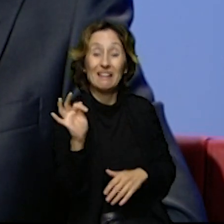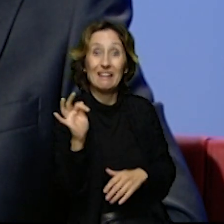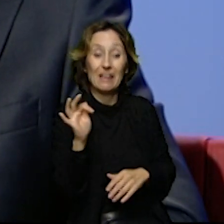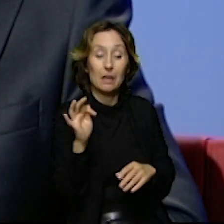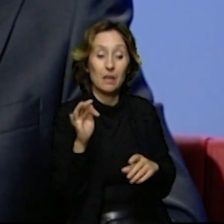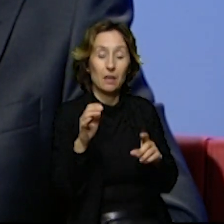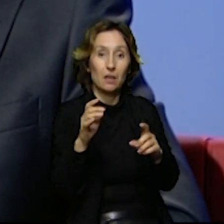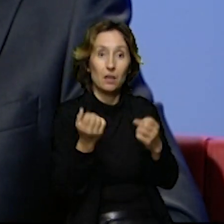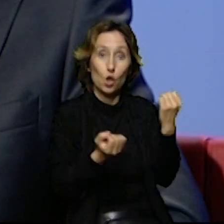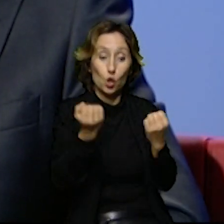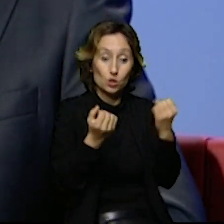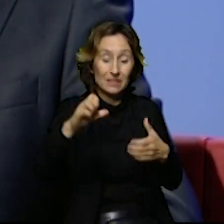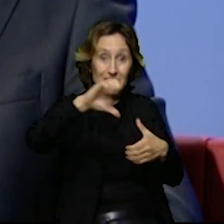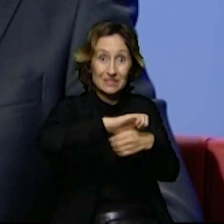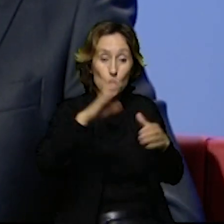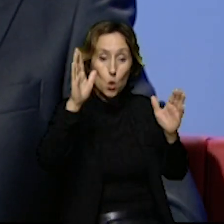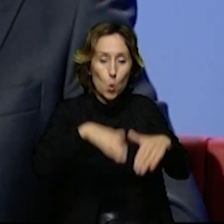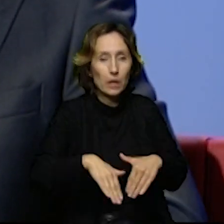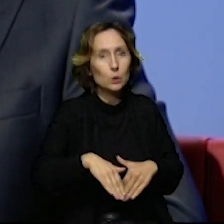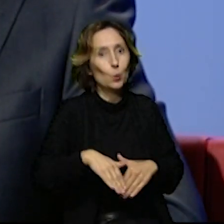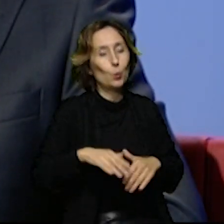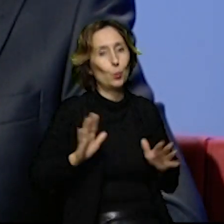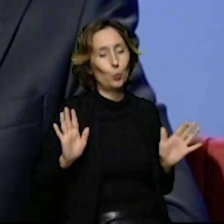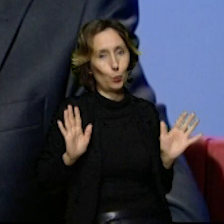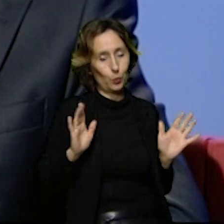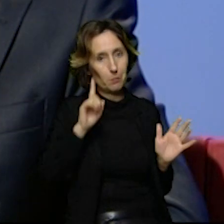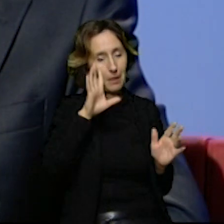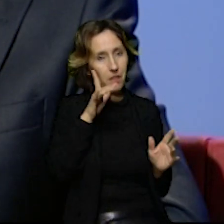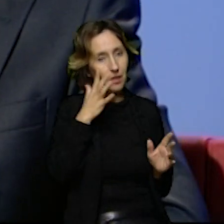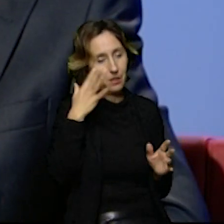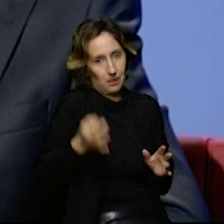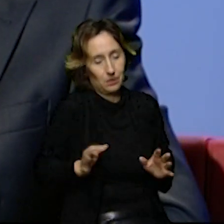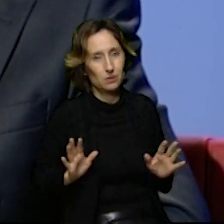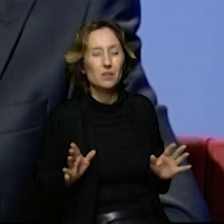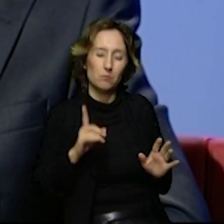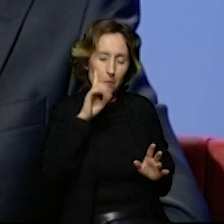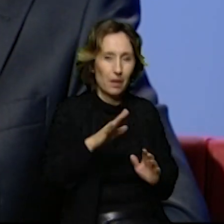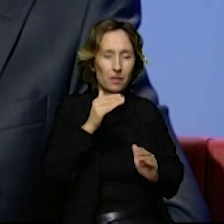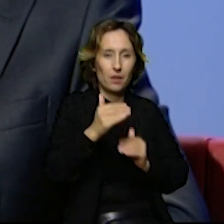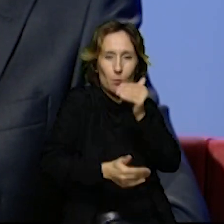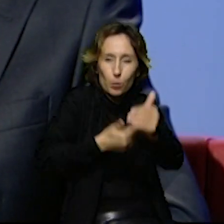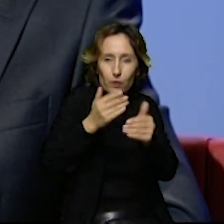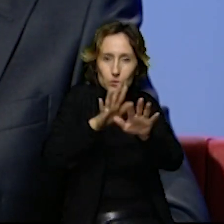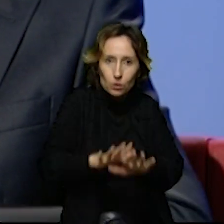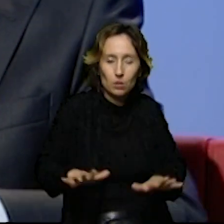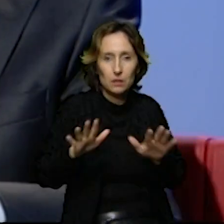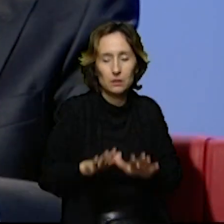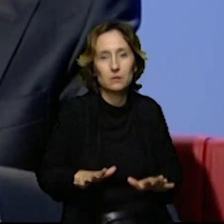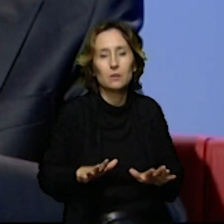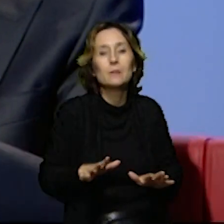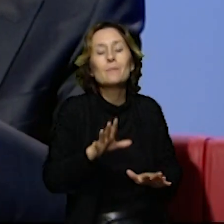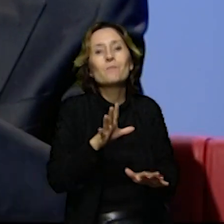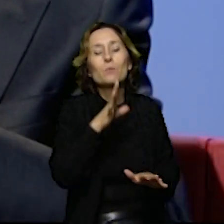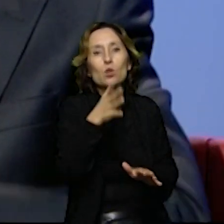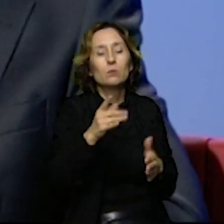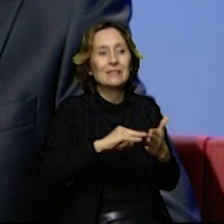parece excesivo y muy arriesgado decirlo. Yo creo que el proceso va a ser más lento. No solo porque las tecnologías,